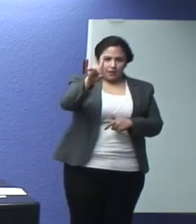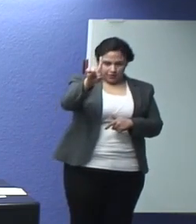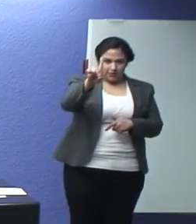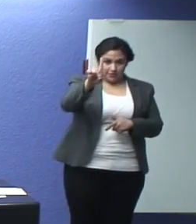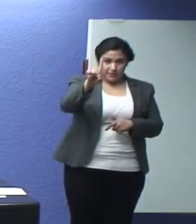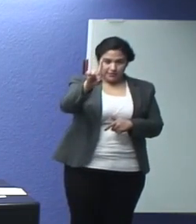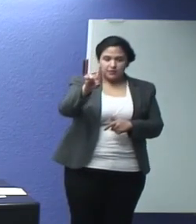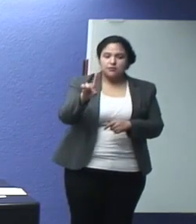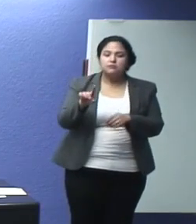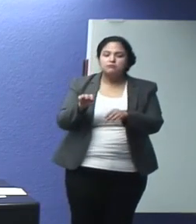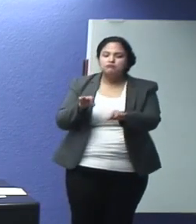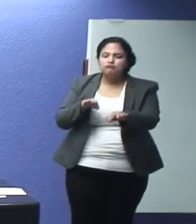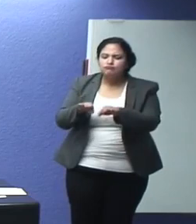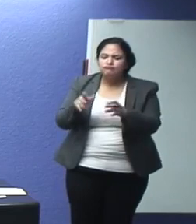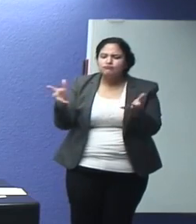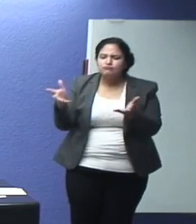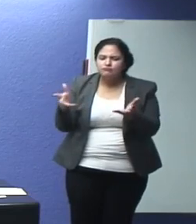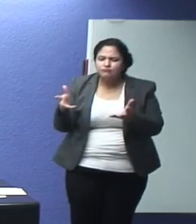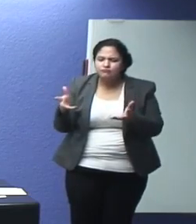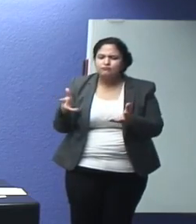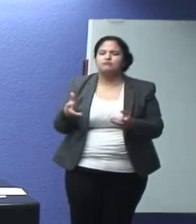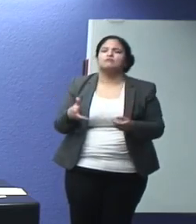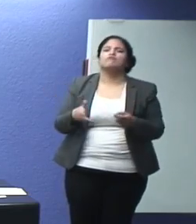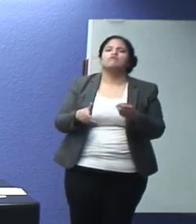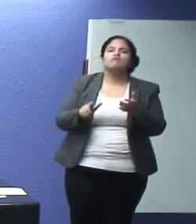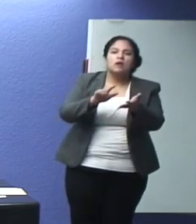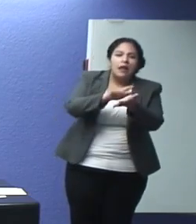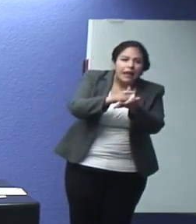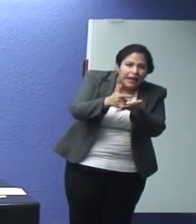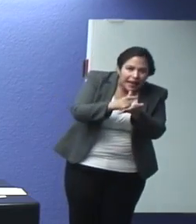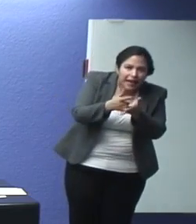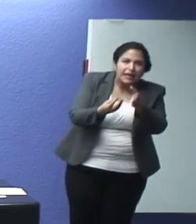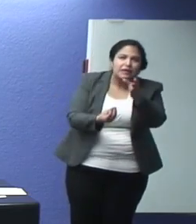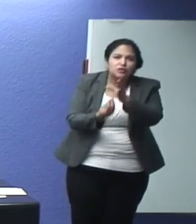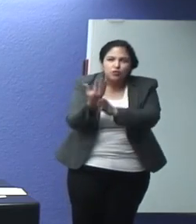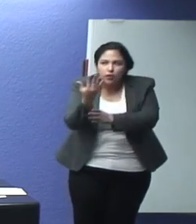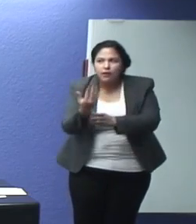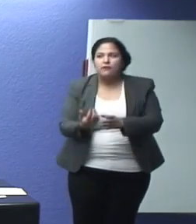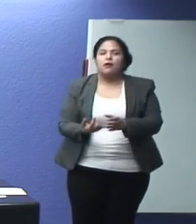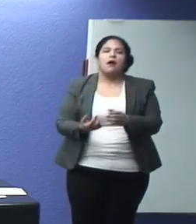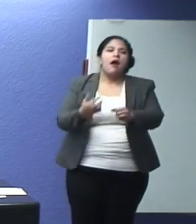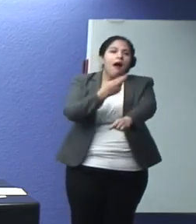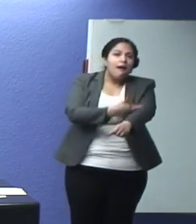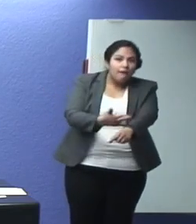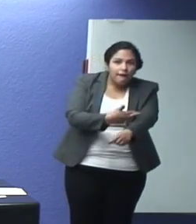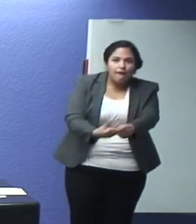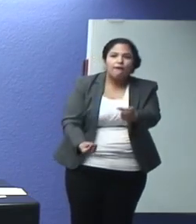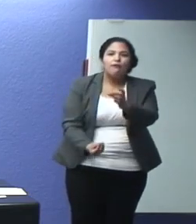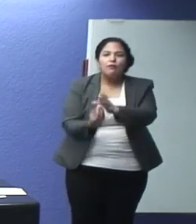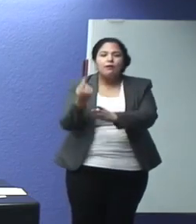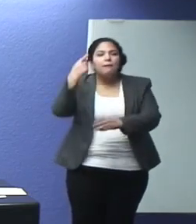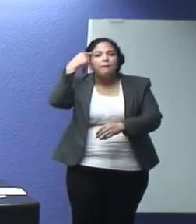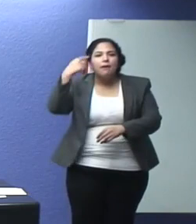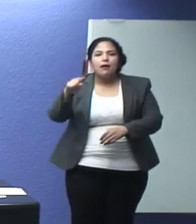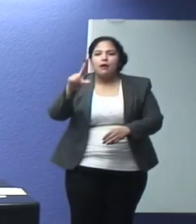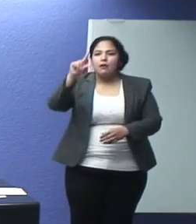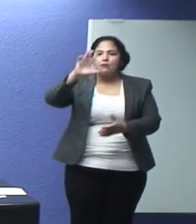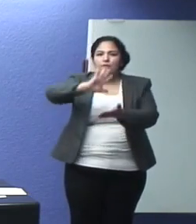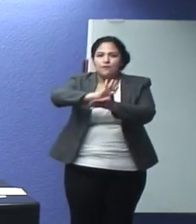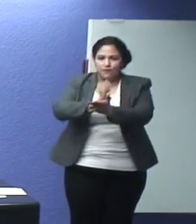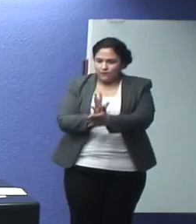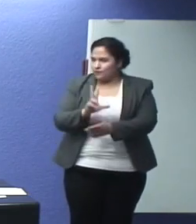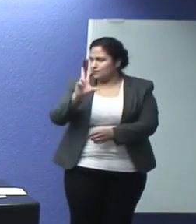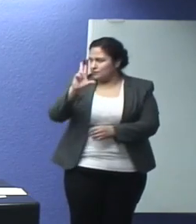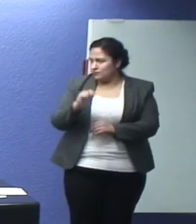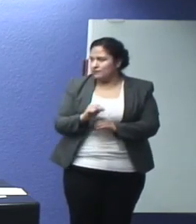el estudio, construcción y cabildeo de proyectos legislativos e iniciativas en materia de igualdad y no discriminación, y